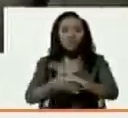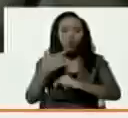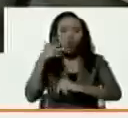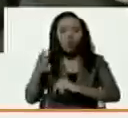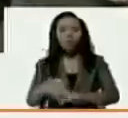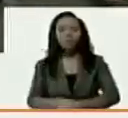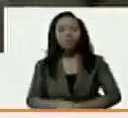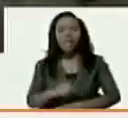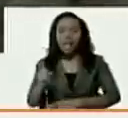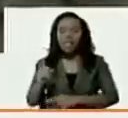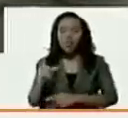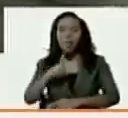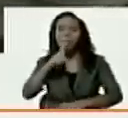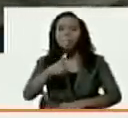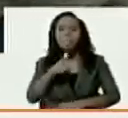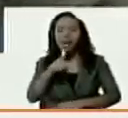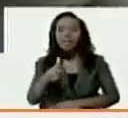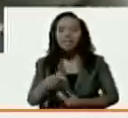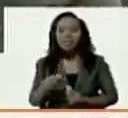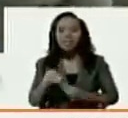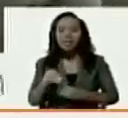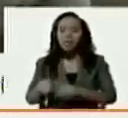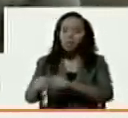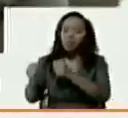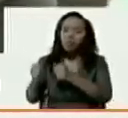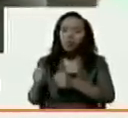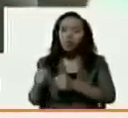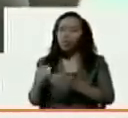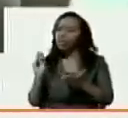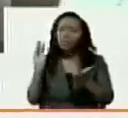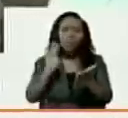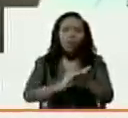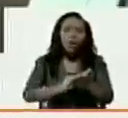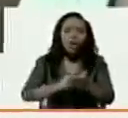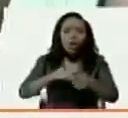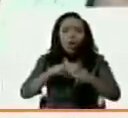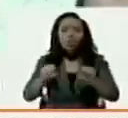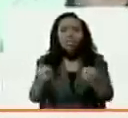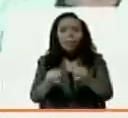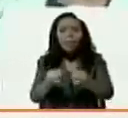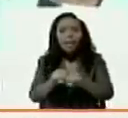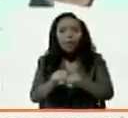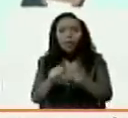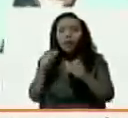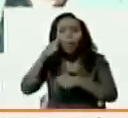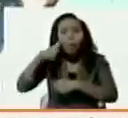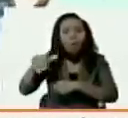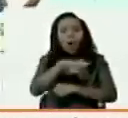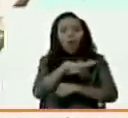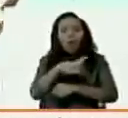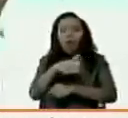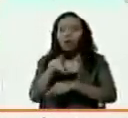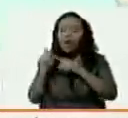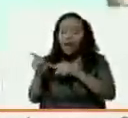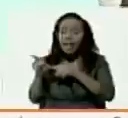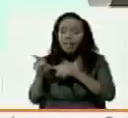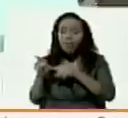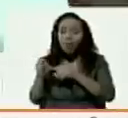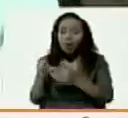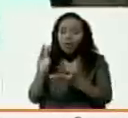Hacen más daño. No se ponen en los zapatos de los pueblos que han estado en esa situación.